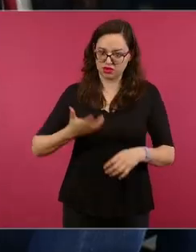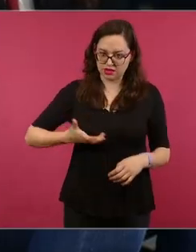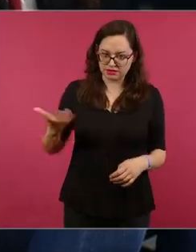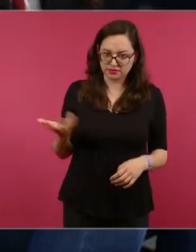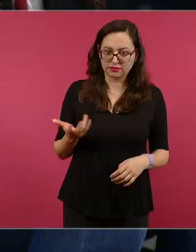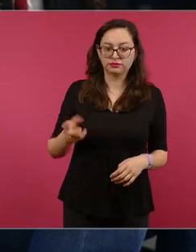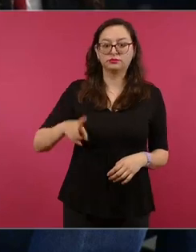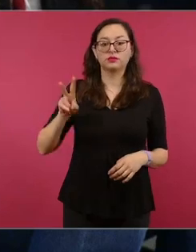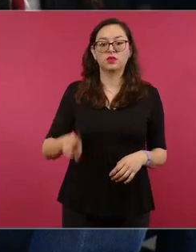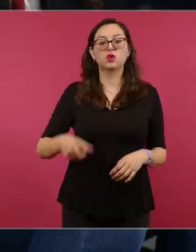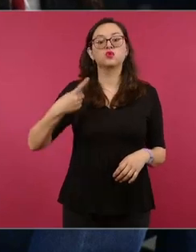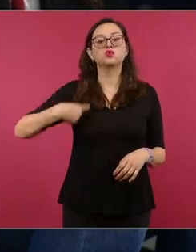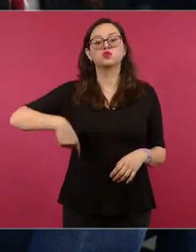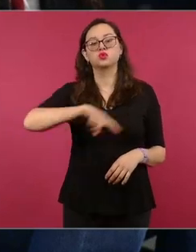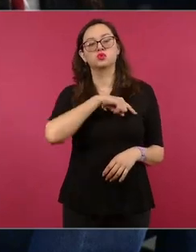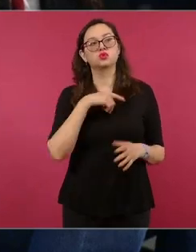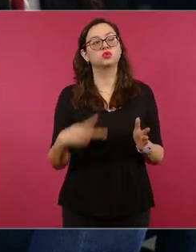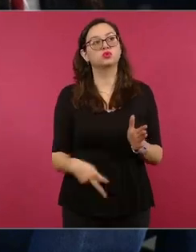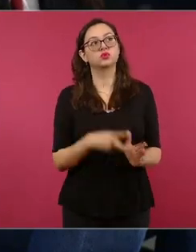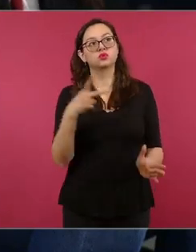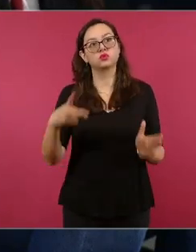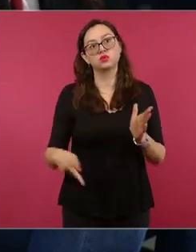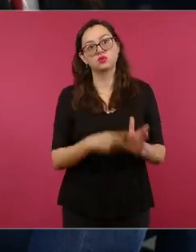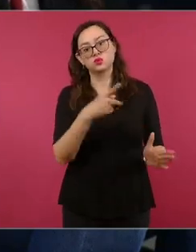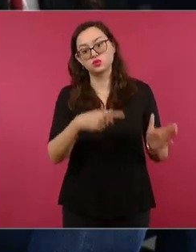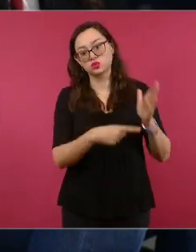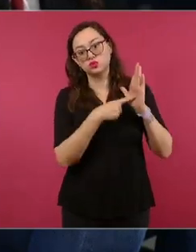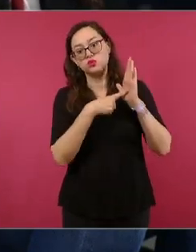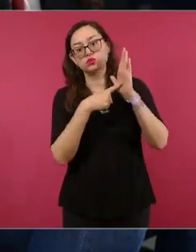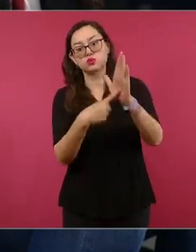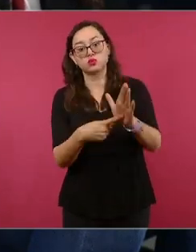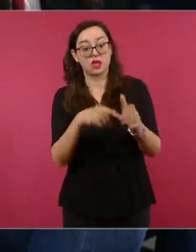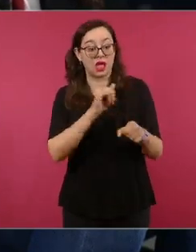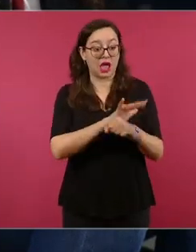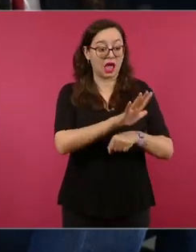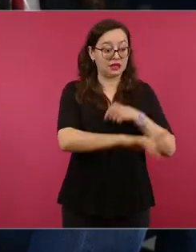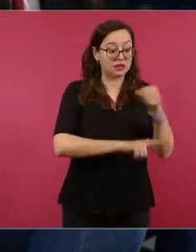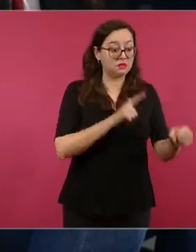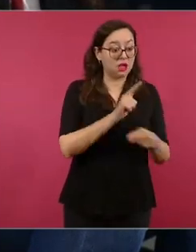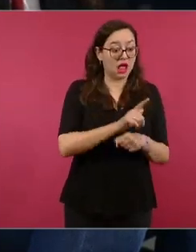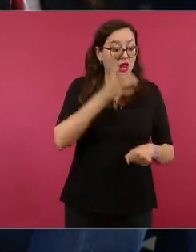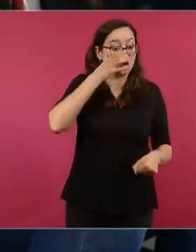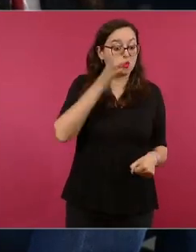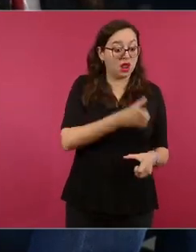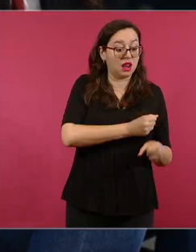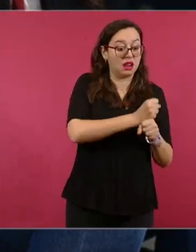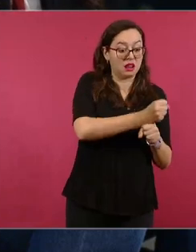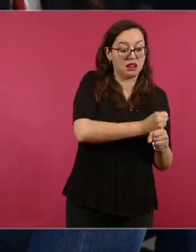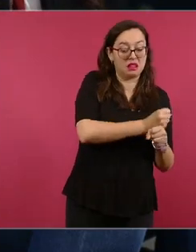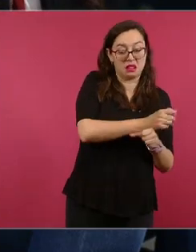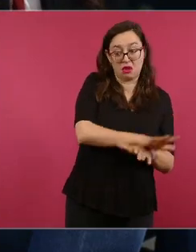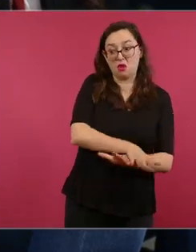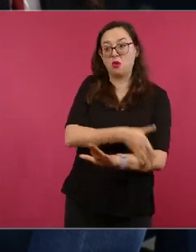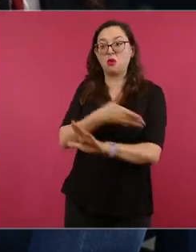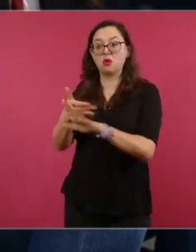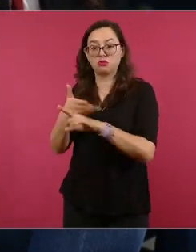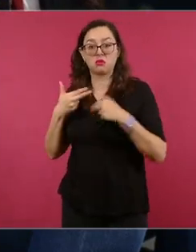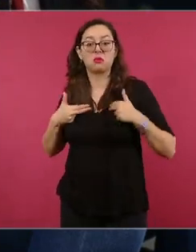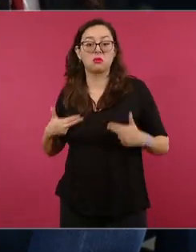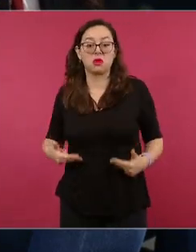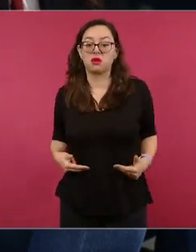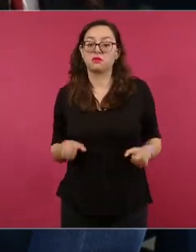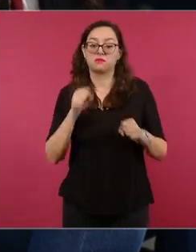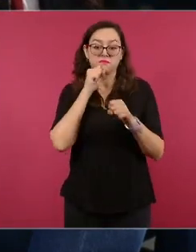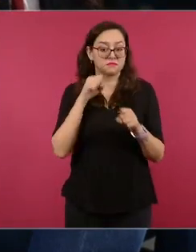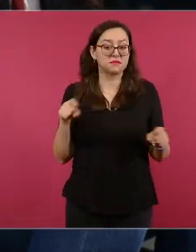espacio en múltiples ocasiones, hay una estrecha relación entre la crueldad animal y la criminalidad. Por otro lado, se presume